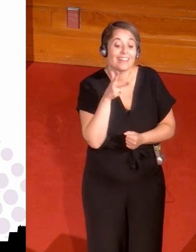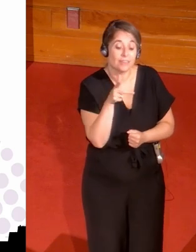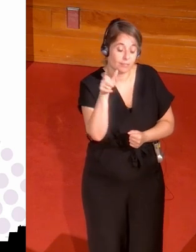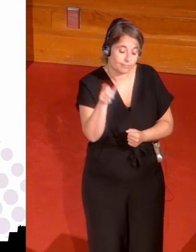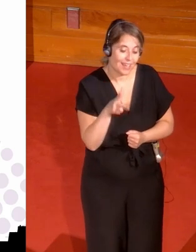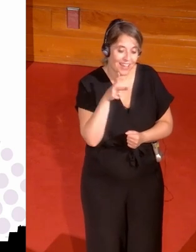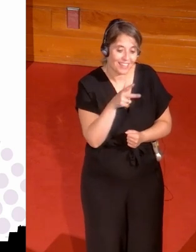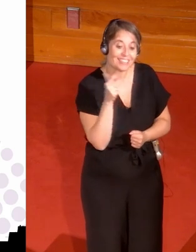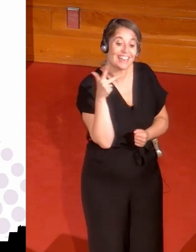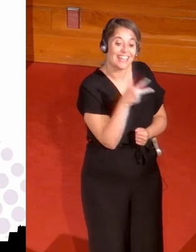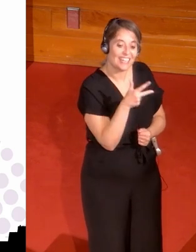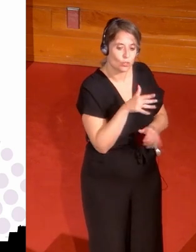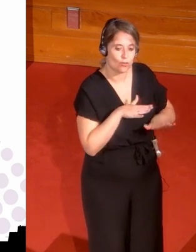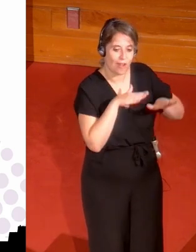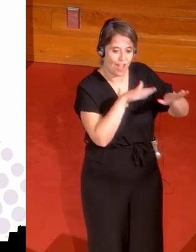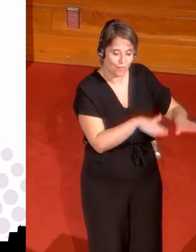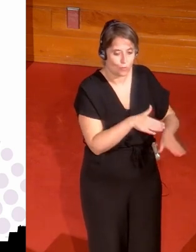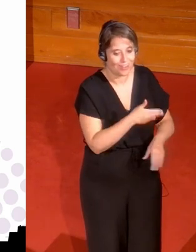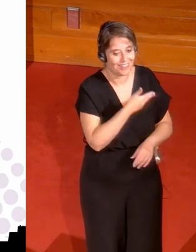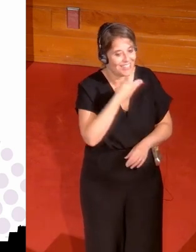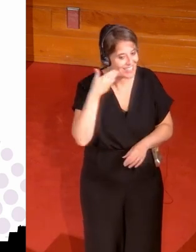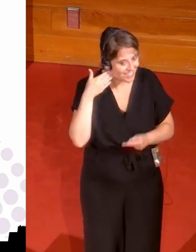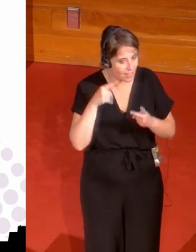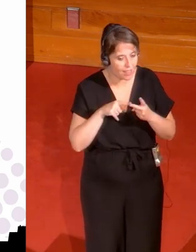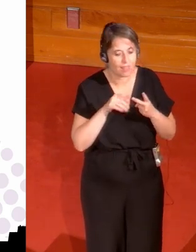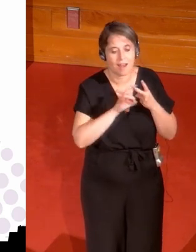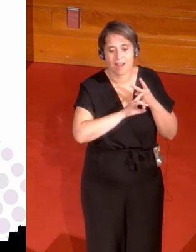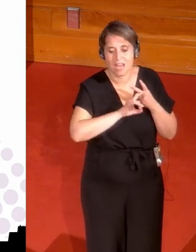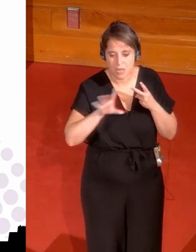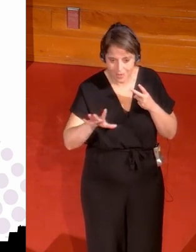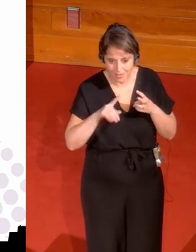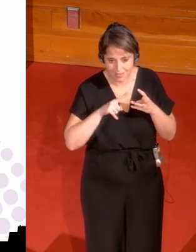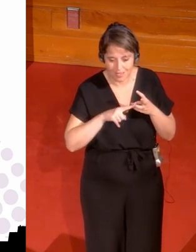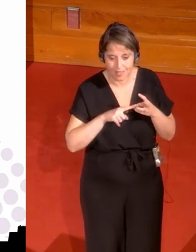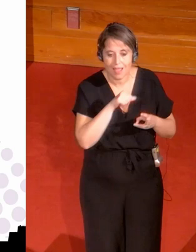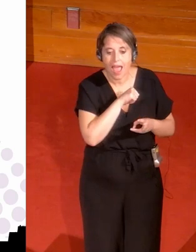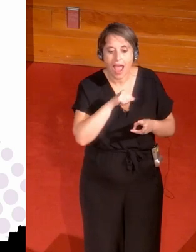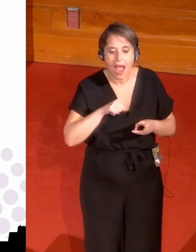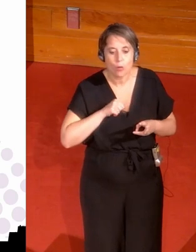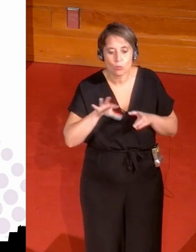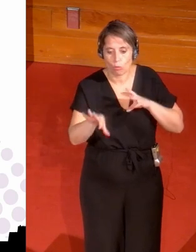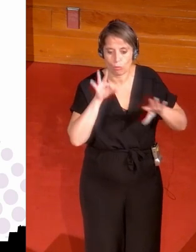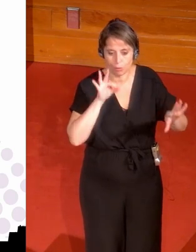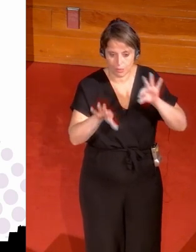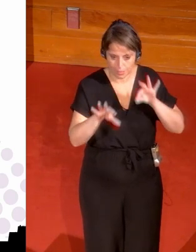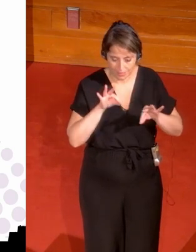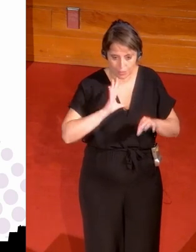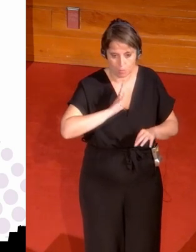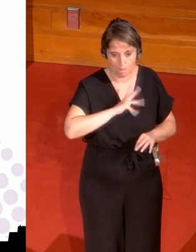derecho y cito literalmente a la dignidad la libertad y la autodeterminación de